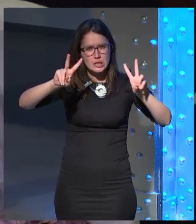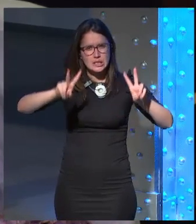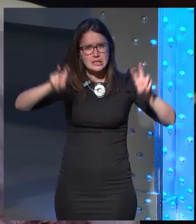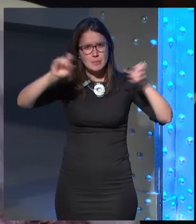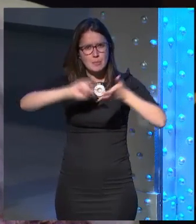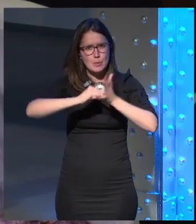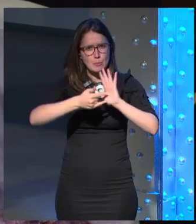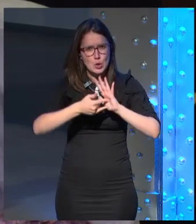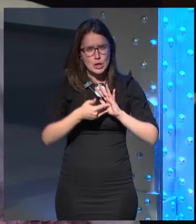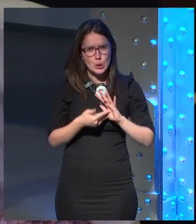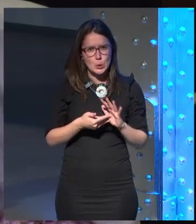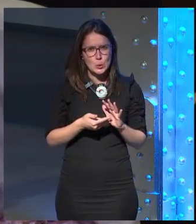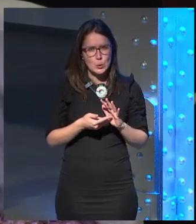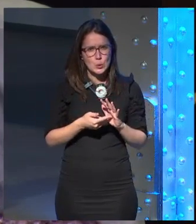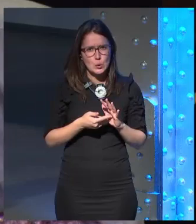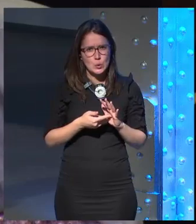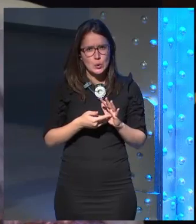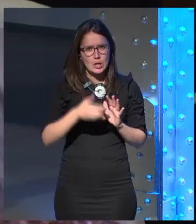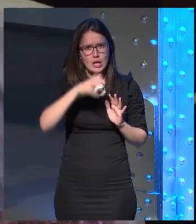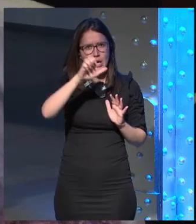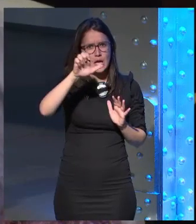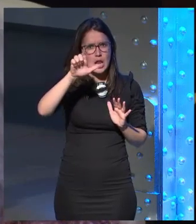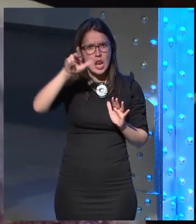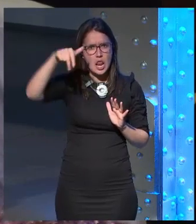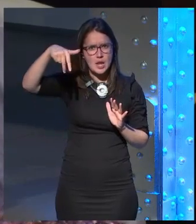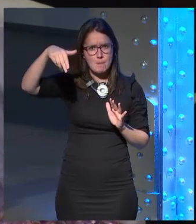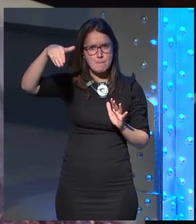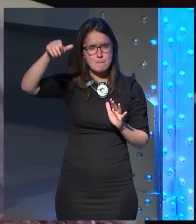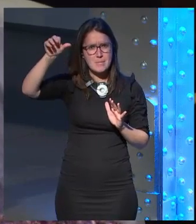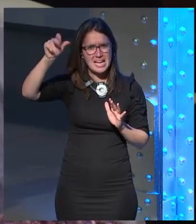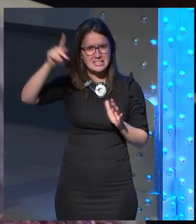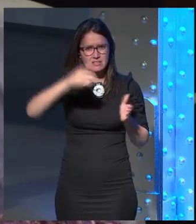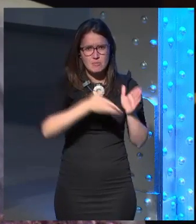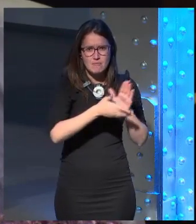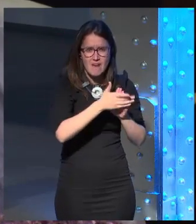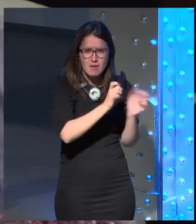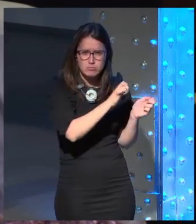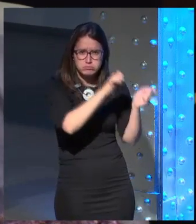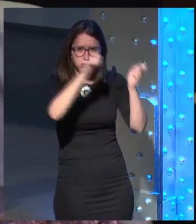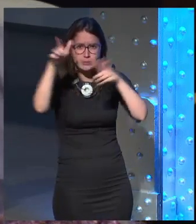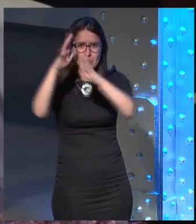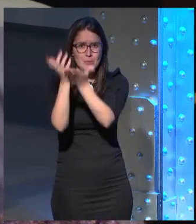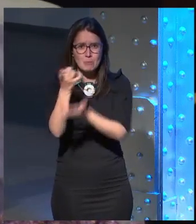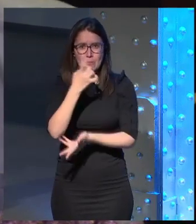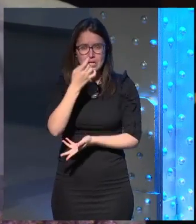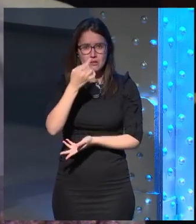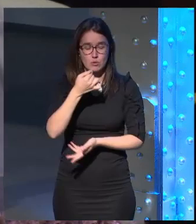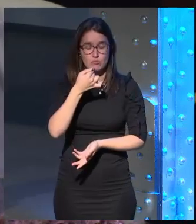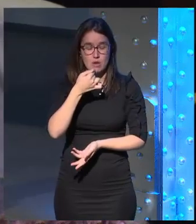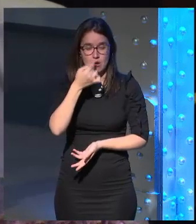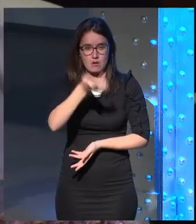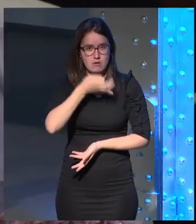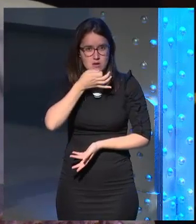el proyecto de Elon Musk de llevarnos a Marte. Que usted ya ha dicho